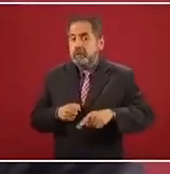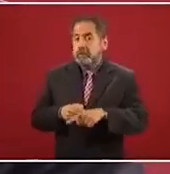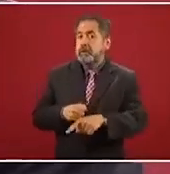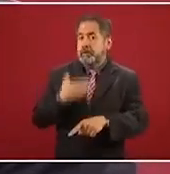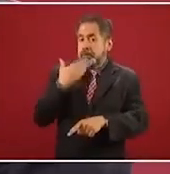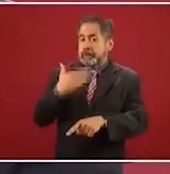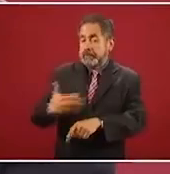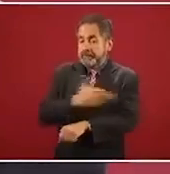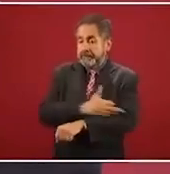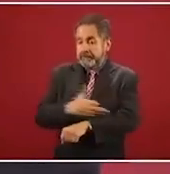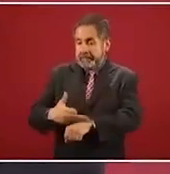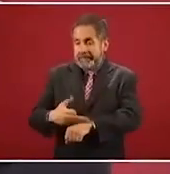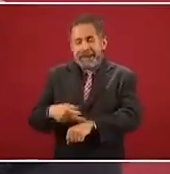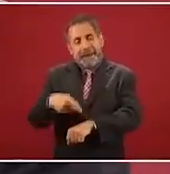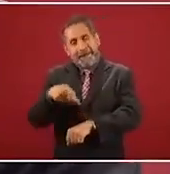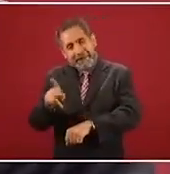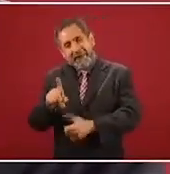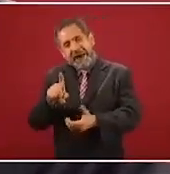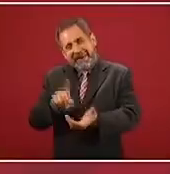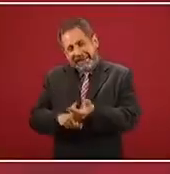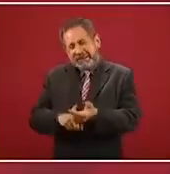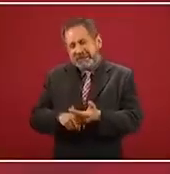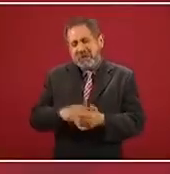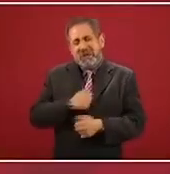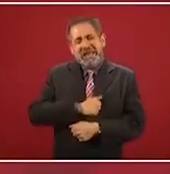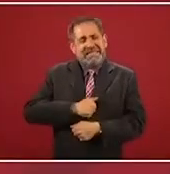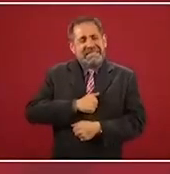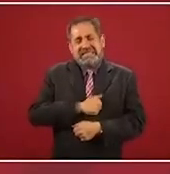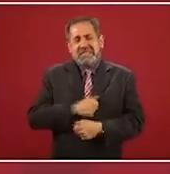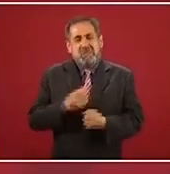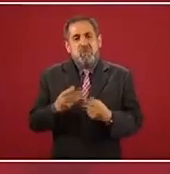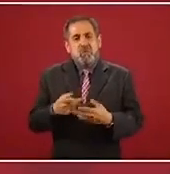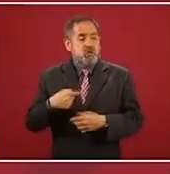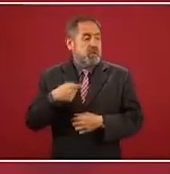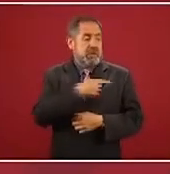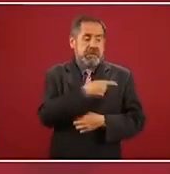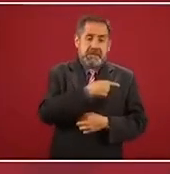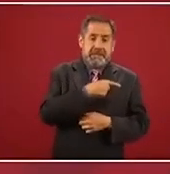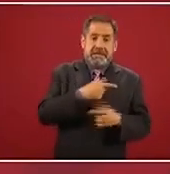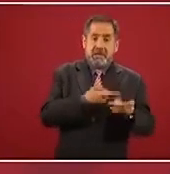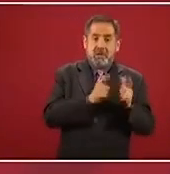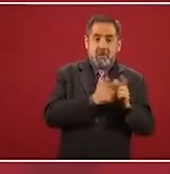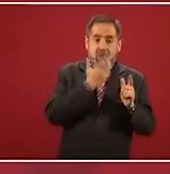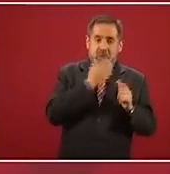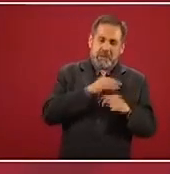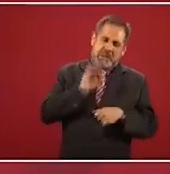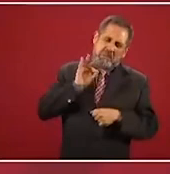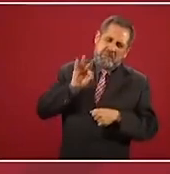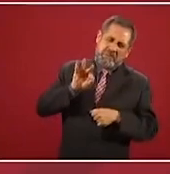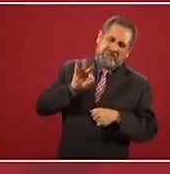pero se le socavó mucho con el modelo neoliberal